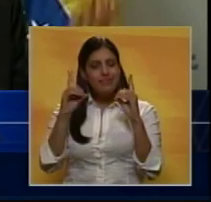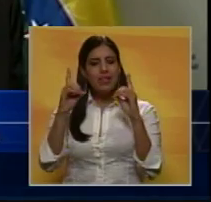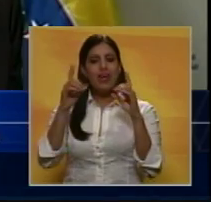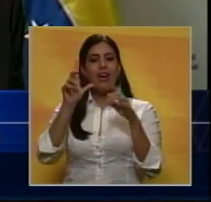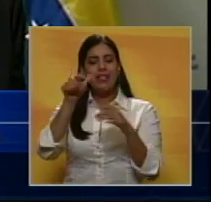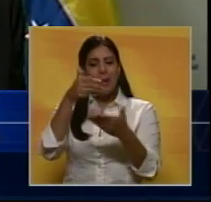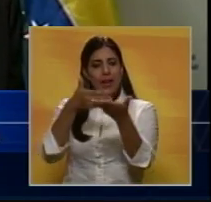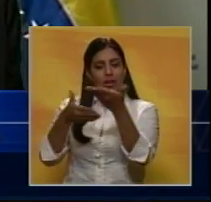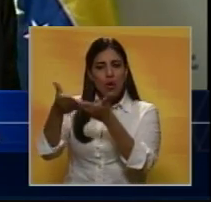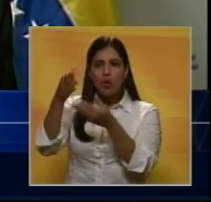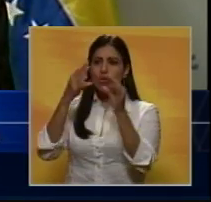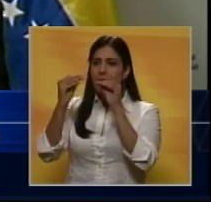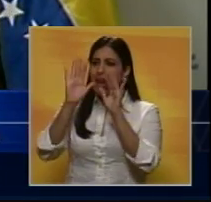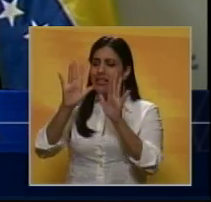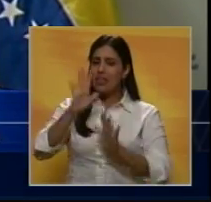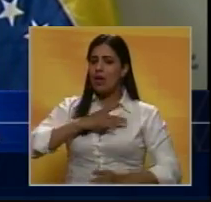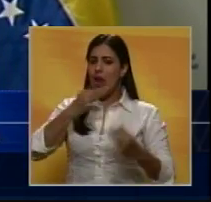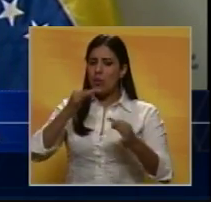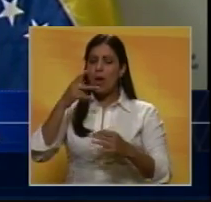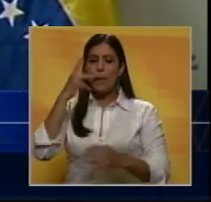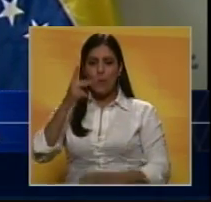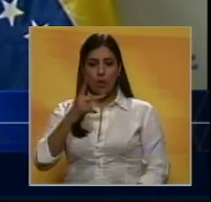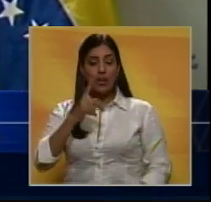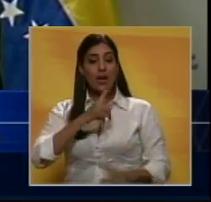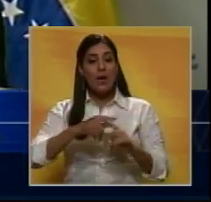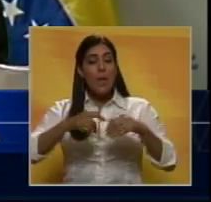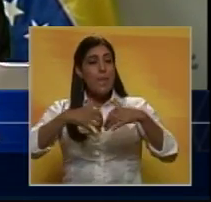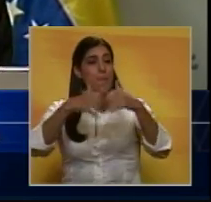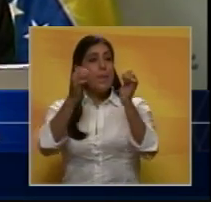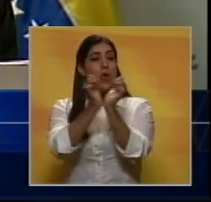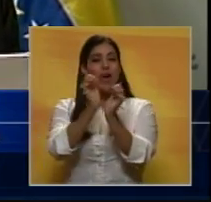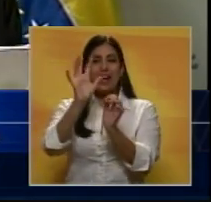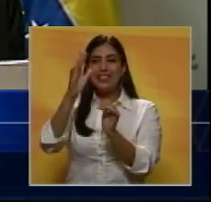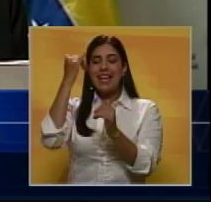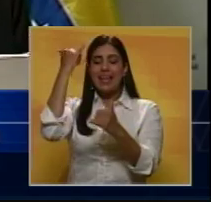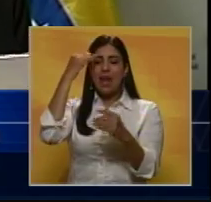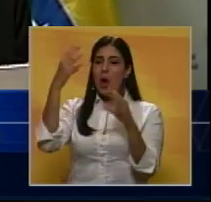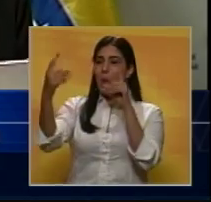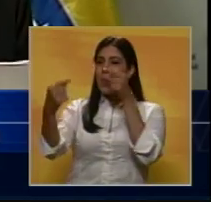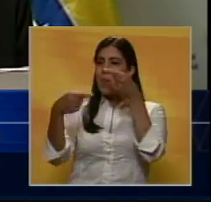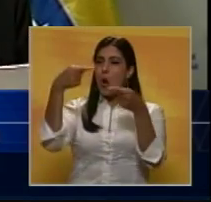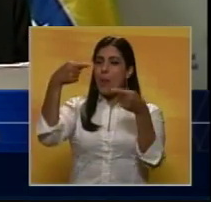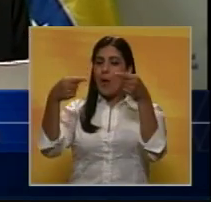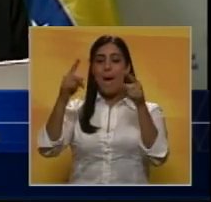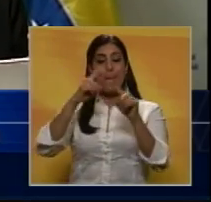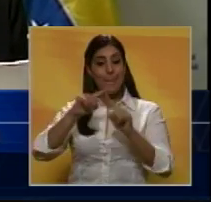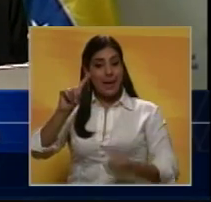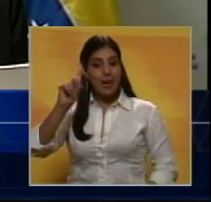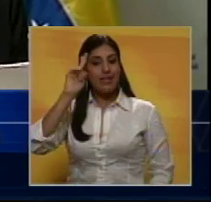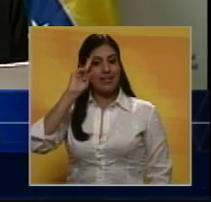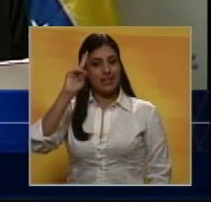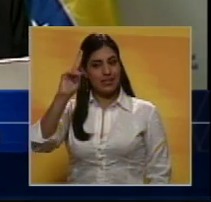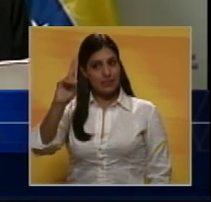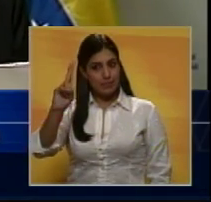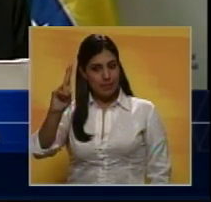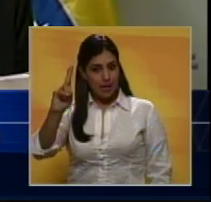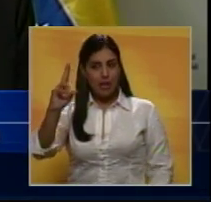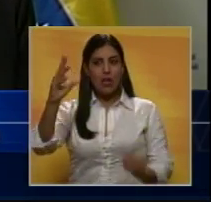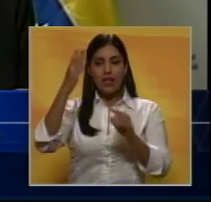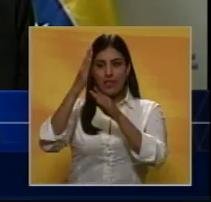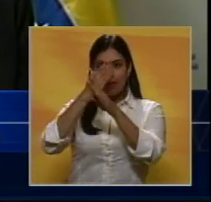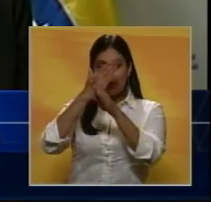y de la negociación. Es la confrontación de ideas en el marco del respeto a